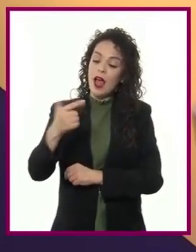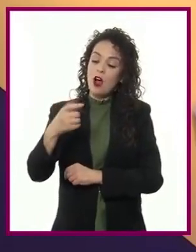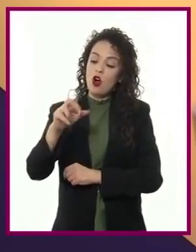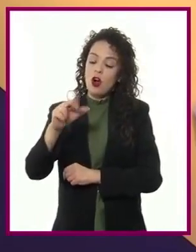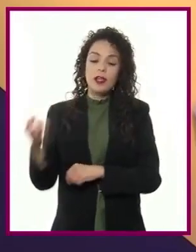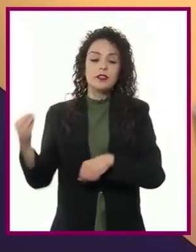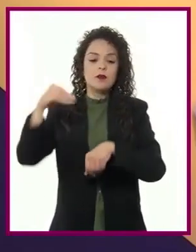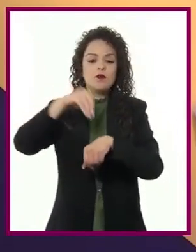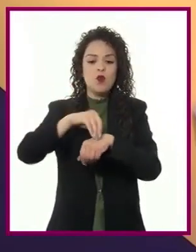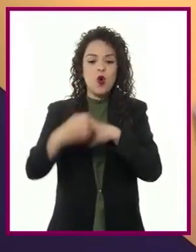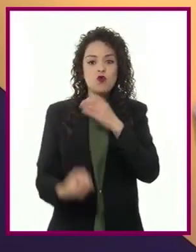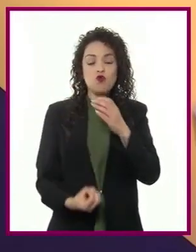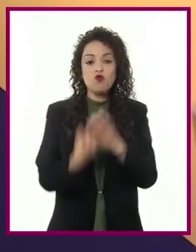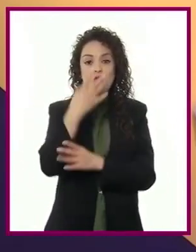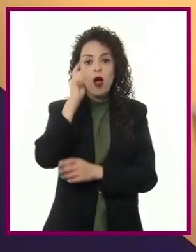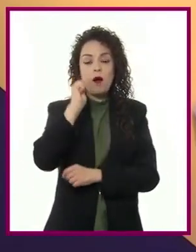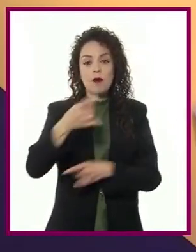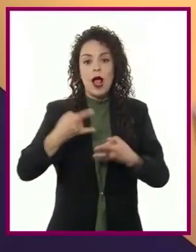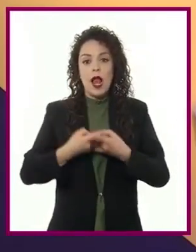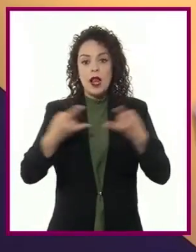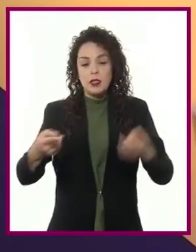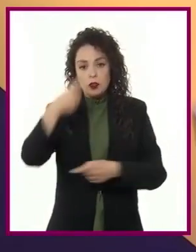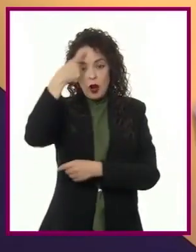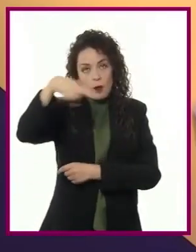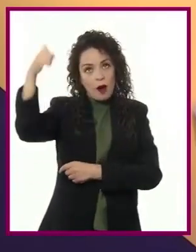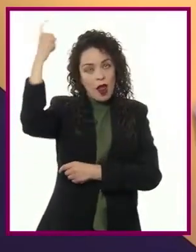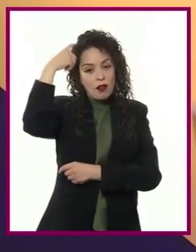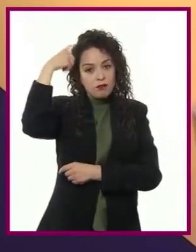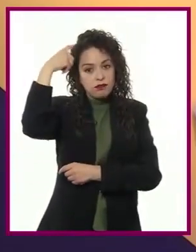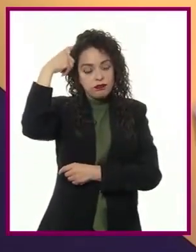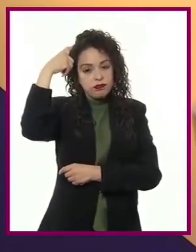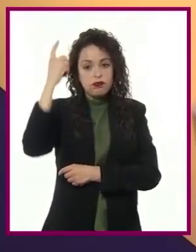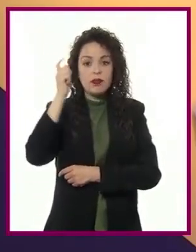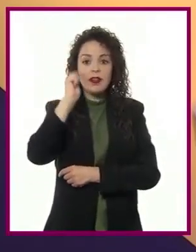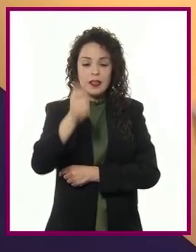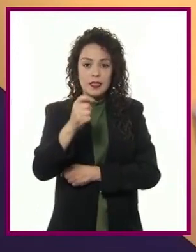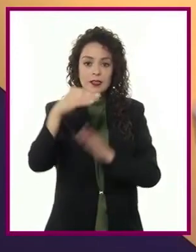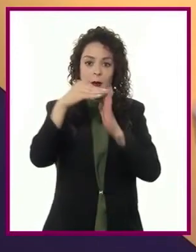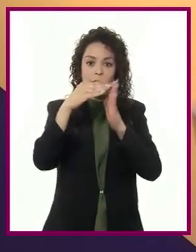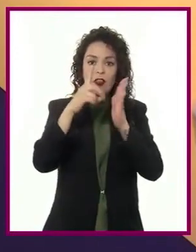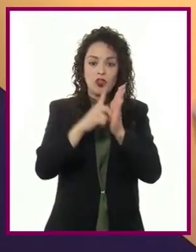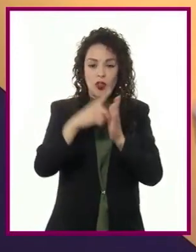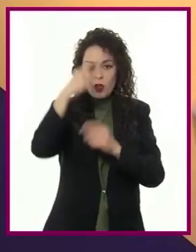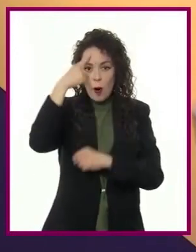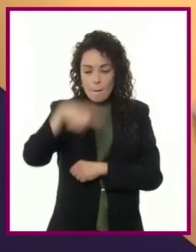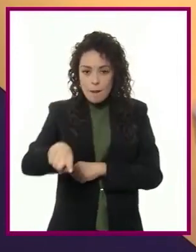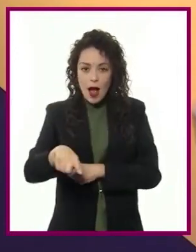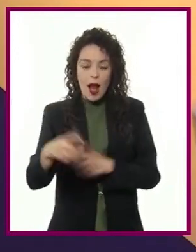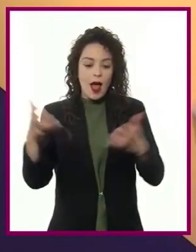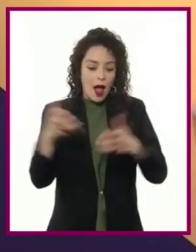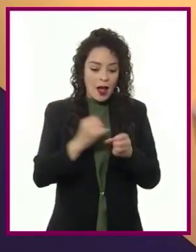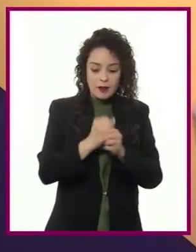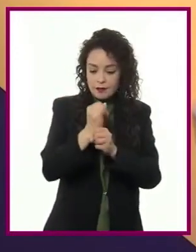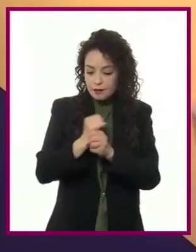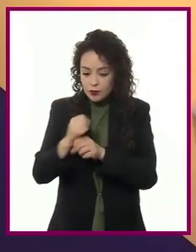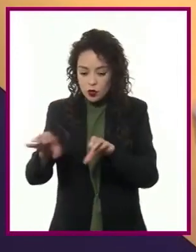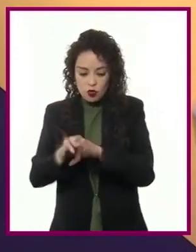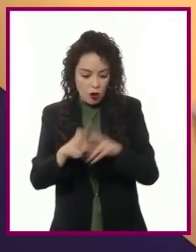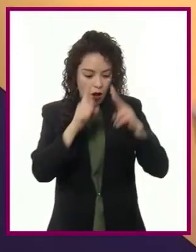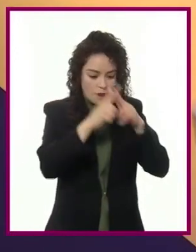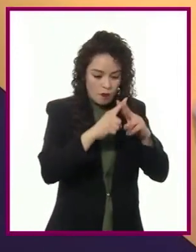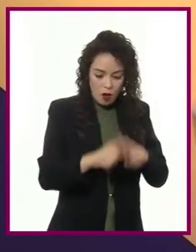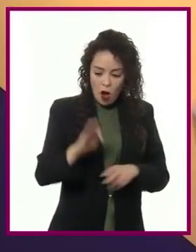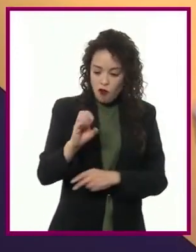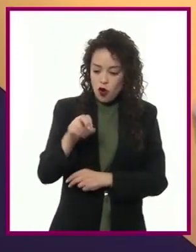algo nuevo en la historia del pensamiento: el método experimental y la expresión en fórmulas matemáticas de